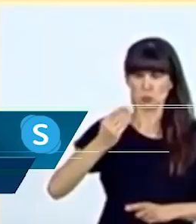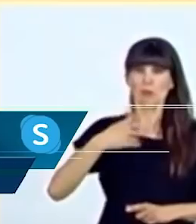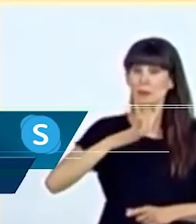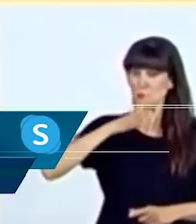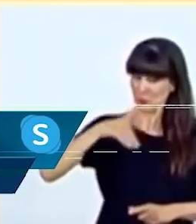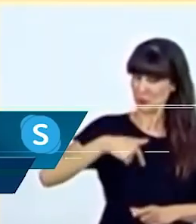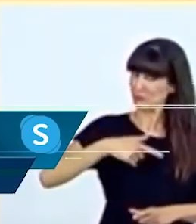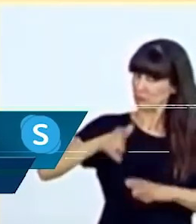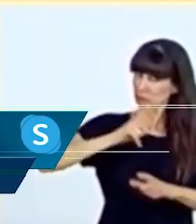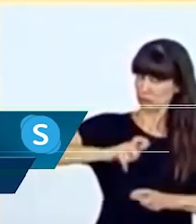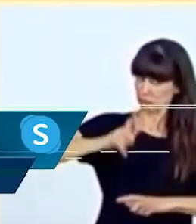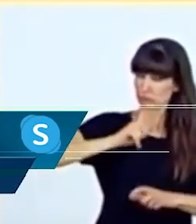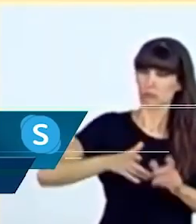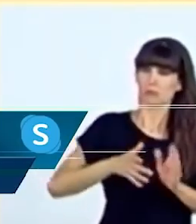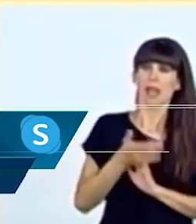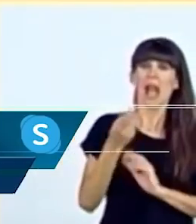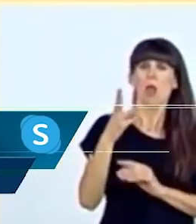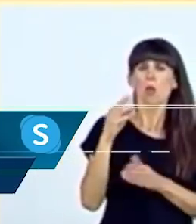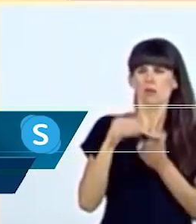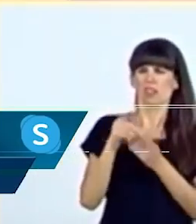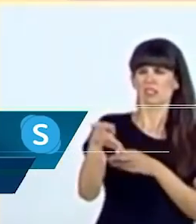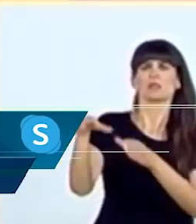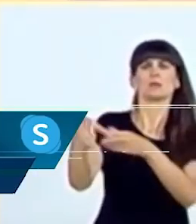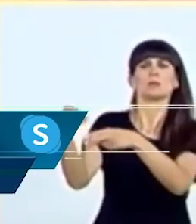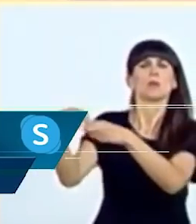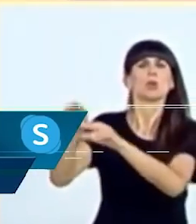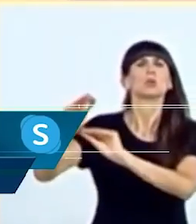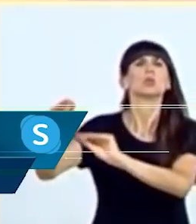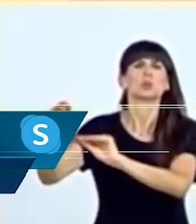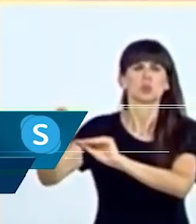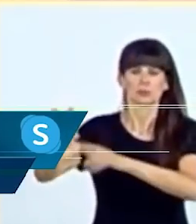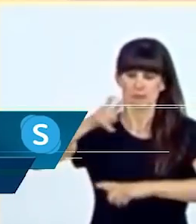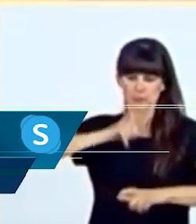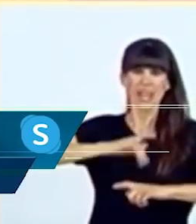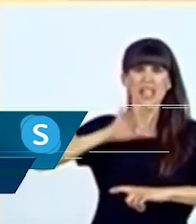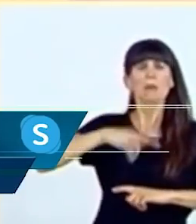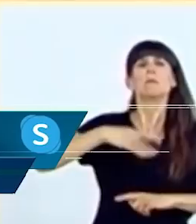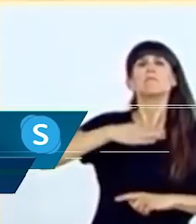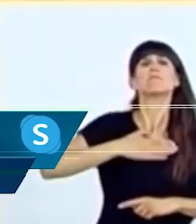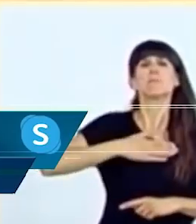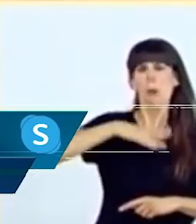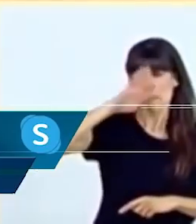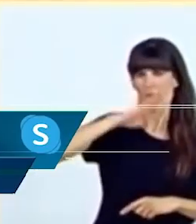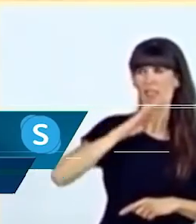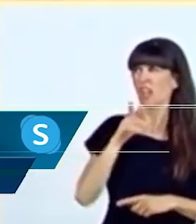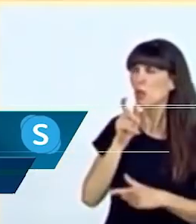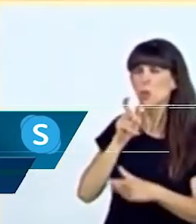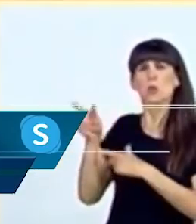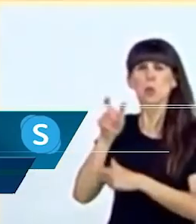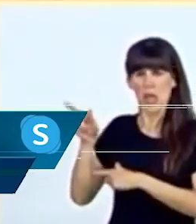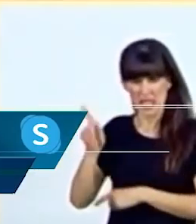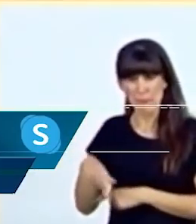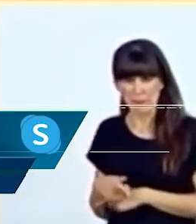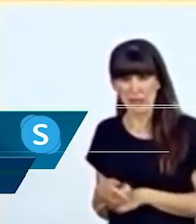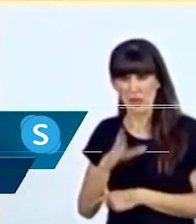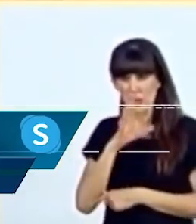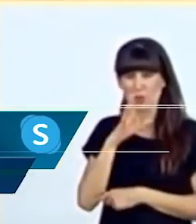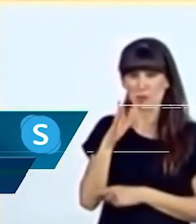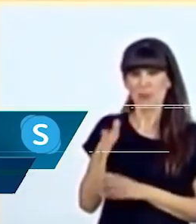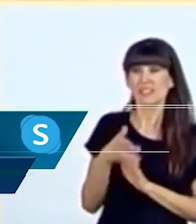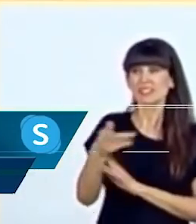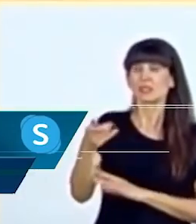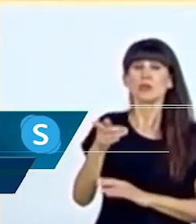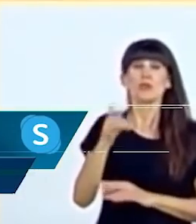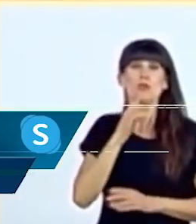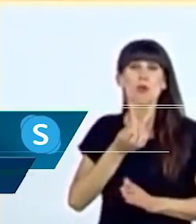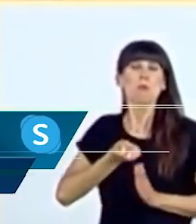partidista, si unos valores democráticos o si lo que le interesa más es mantener su status quo con pues viviendo en